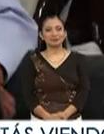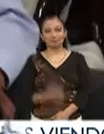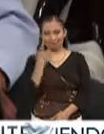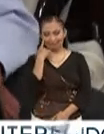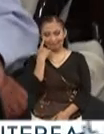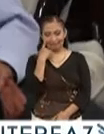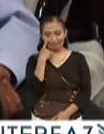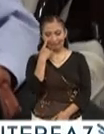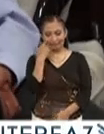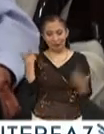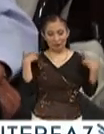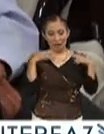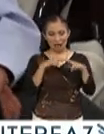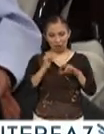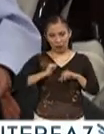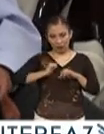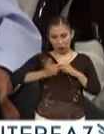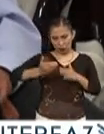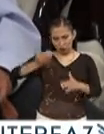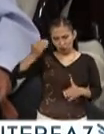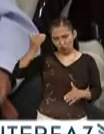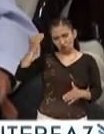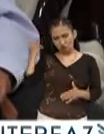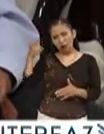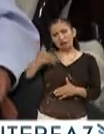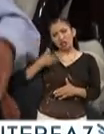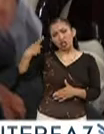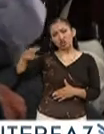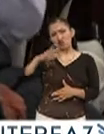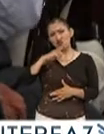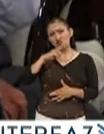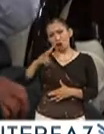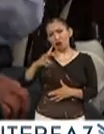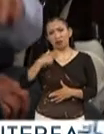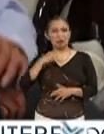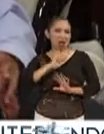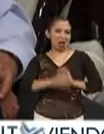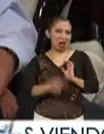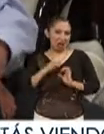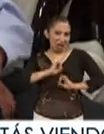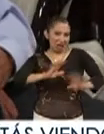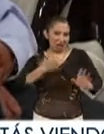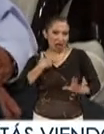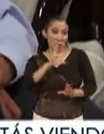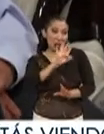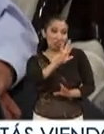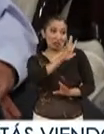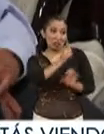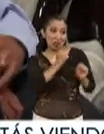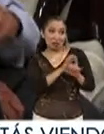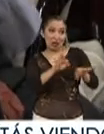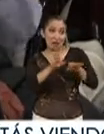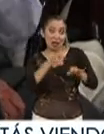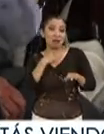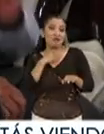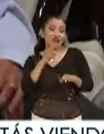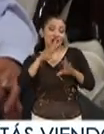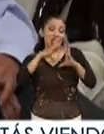Mira, el maestro de antaño tenía su voz, a mí ya se me acabó, desde luego después de 45 años, pues